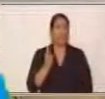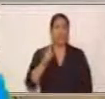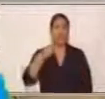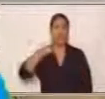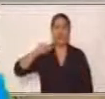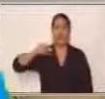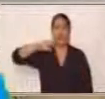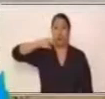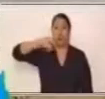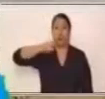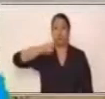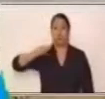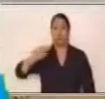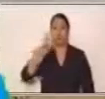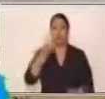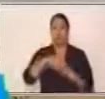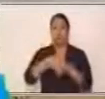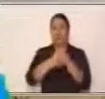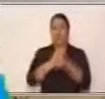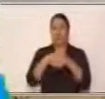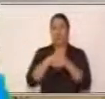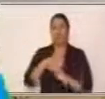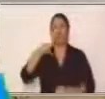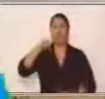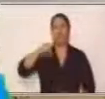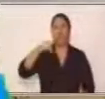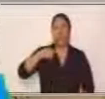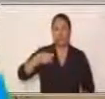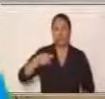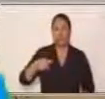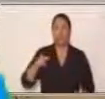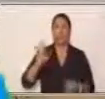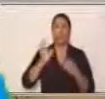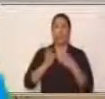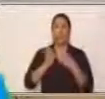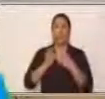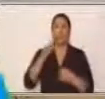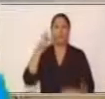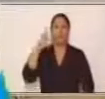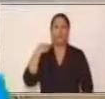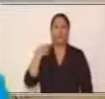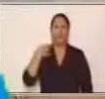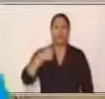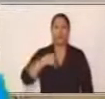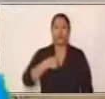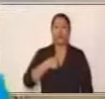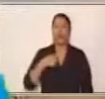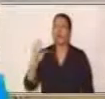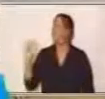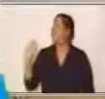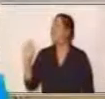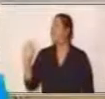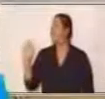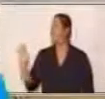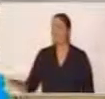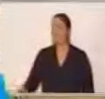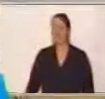jabón. En esta ocasión nos acompaña en la interpretación de lengua de señas Ruth. Hola